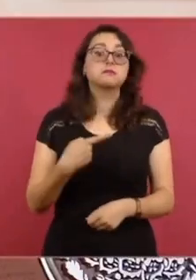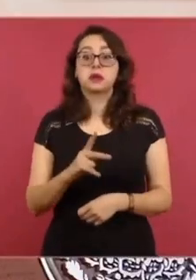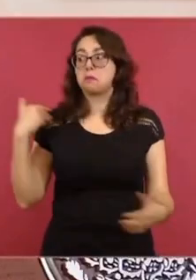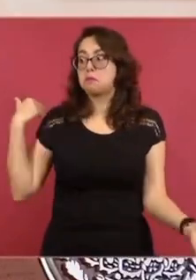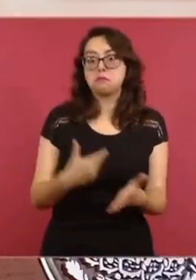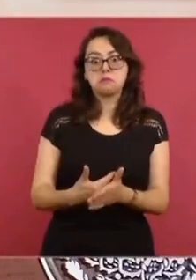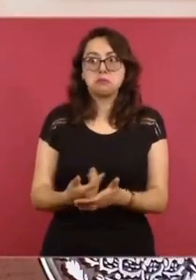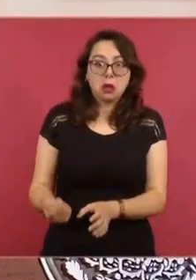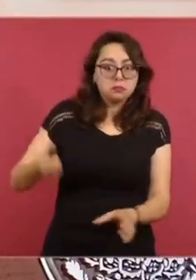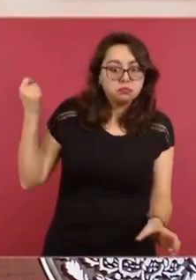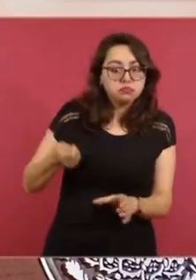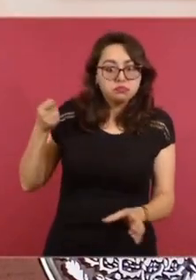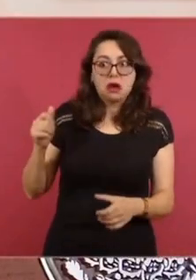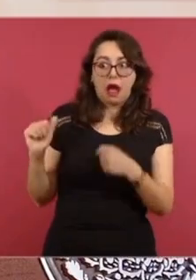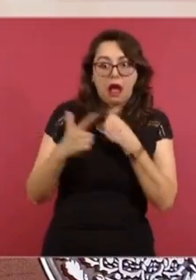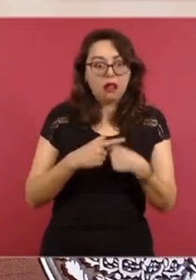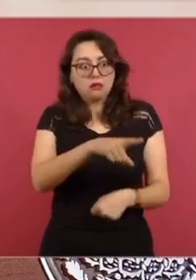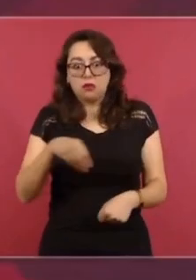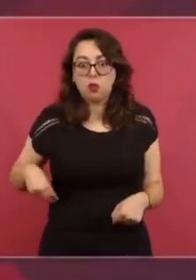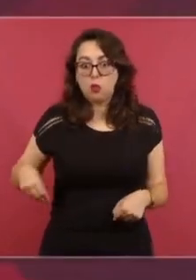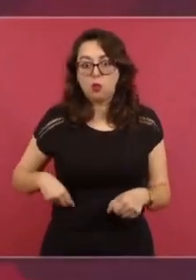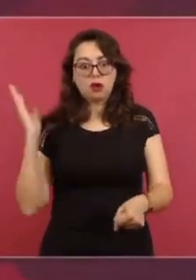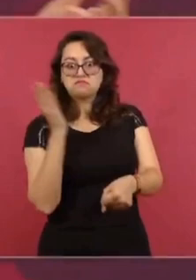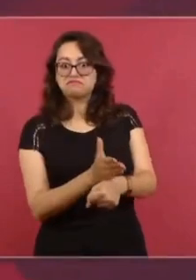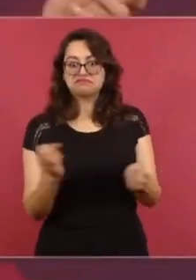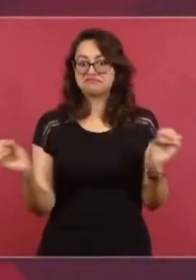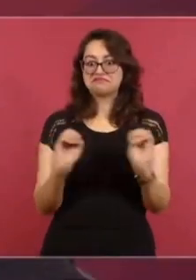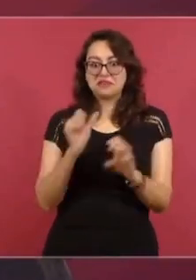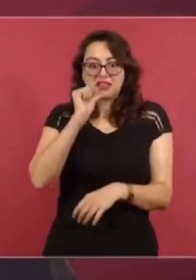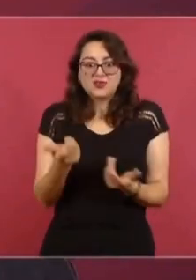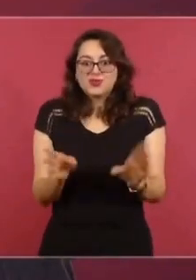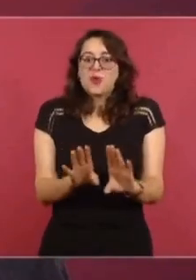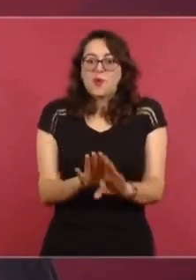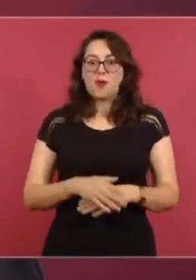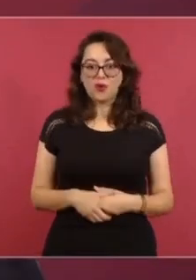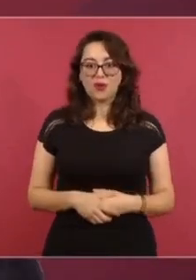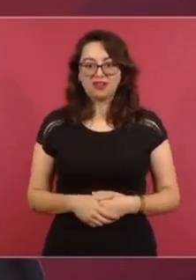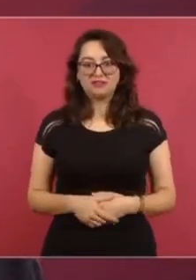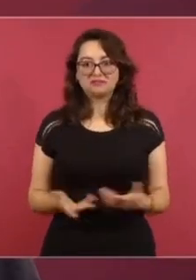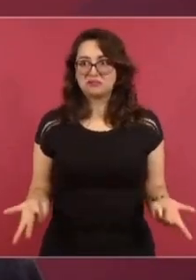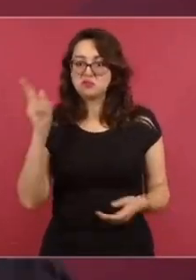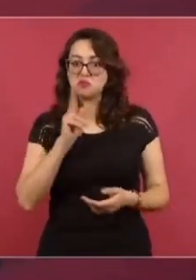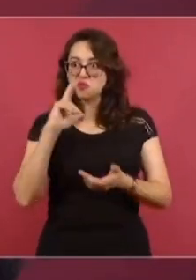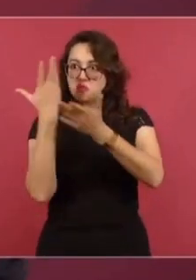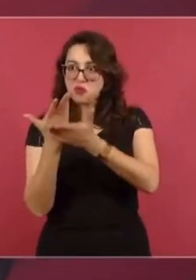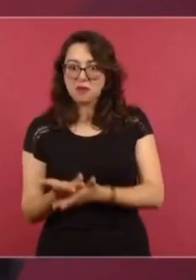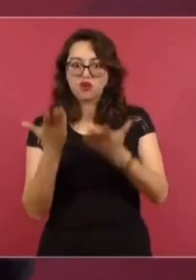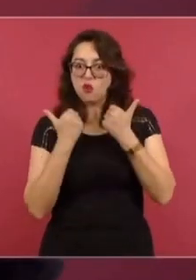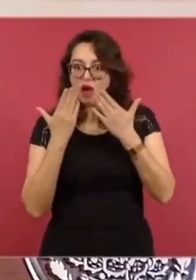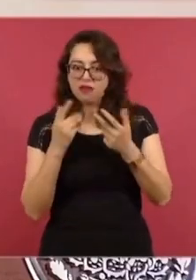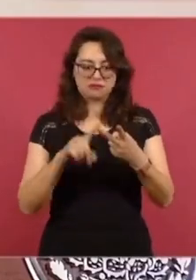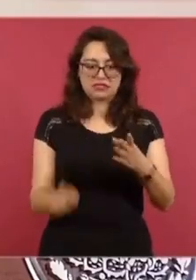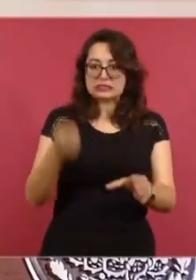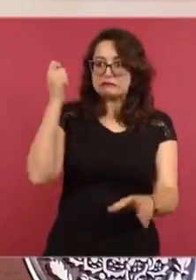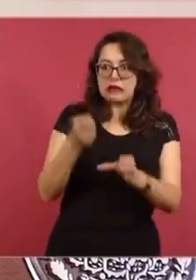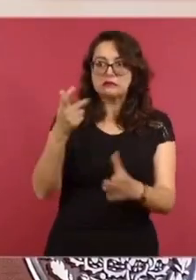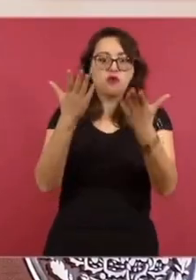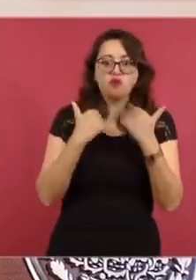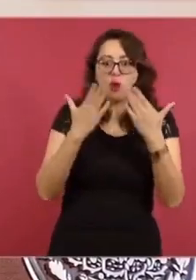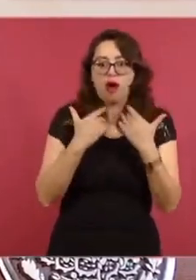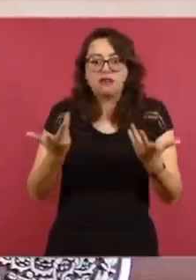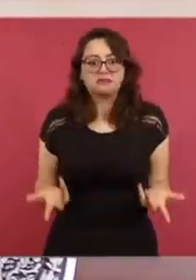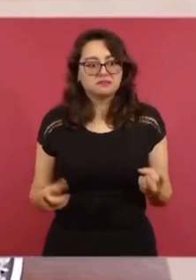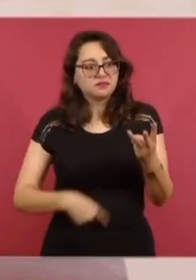tengo elementos para decir de que está actuando mal Ana Guevara. Sí sé, desde hace algún